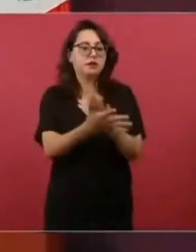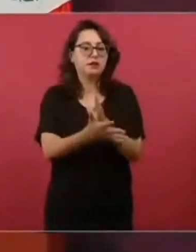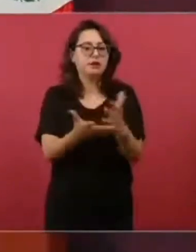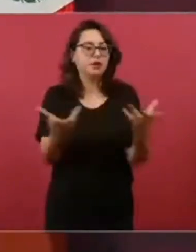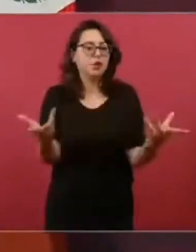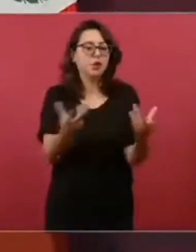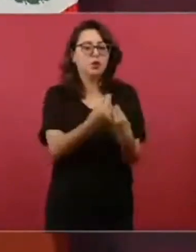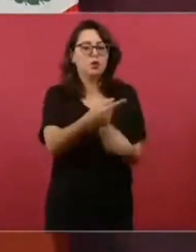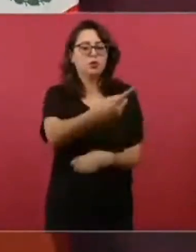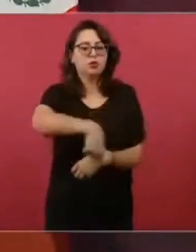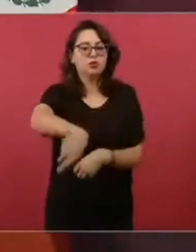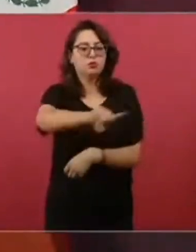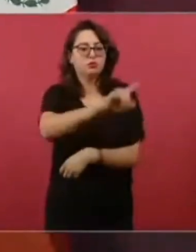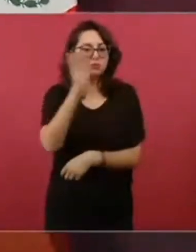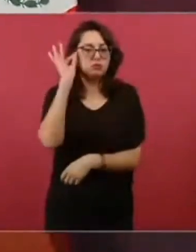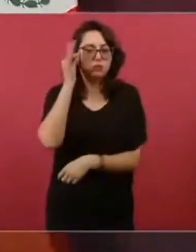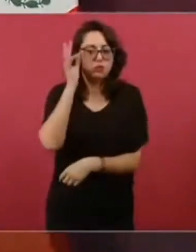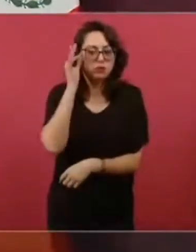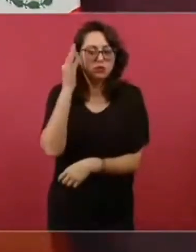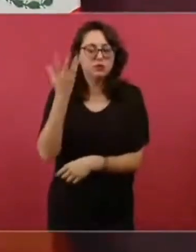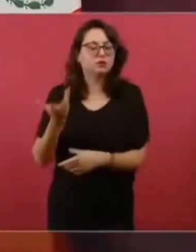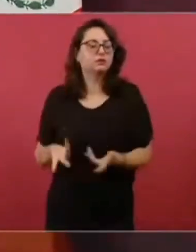Y son muchos.